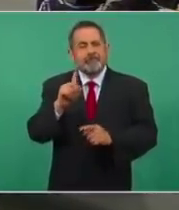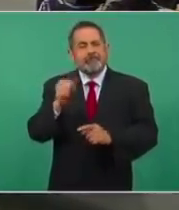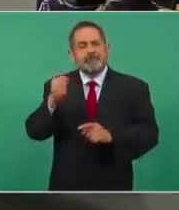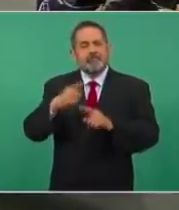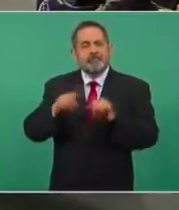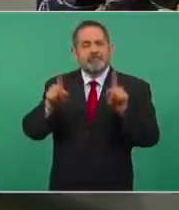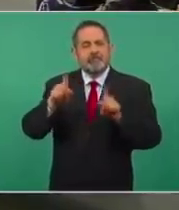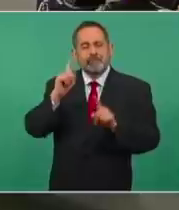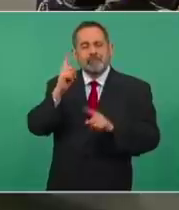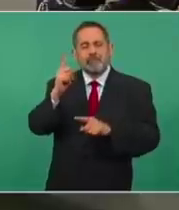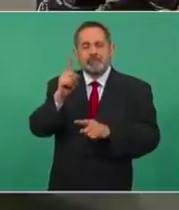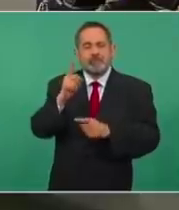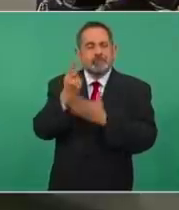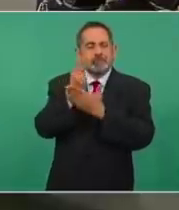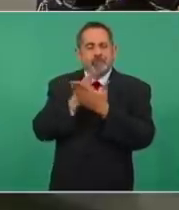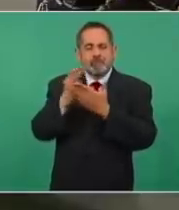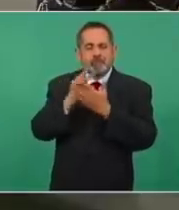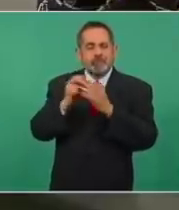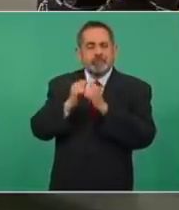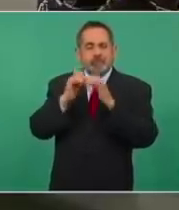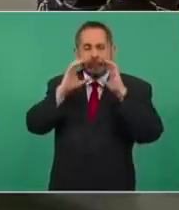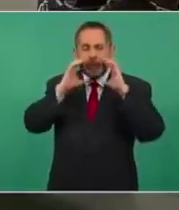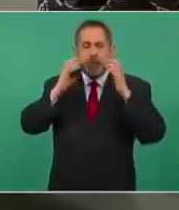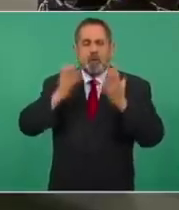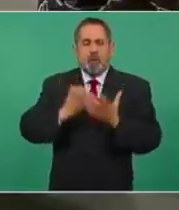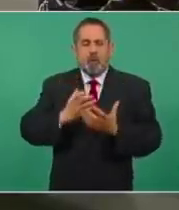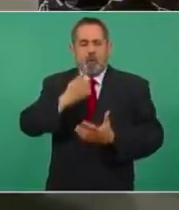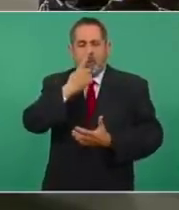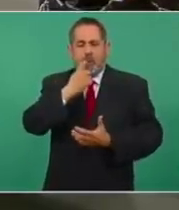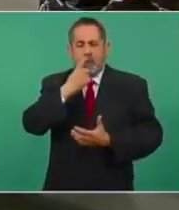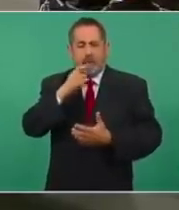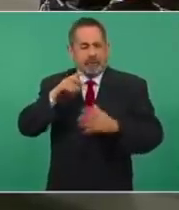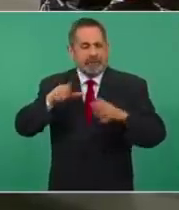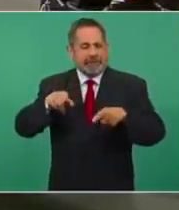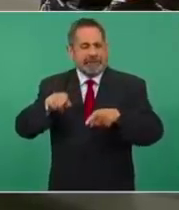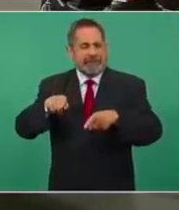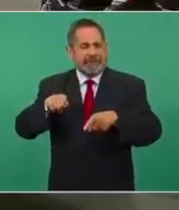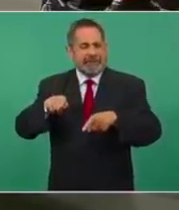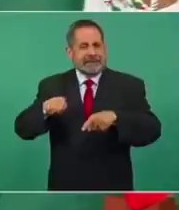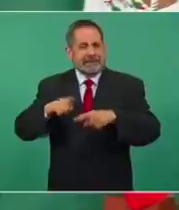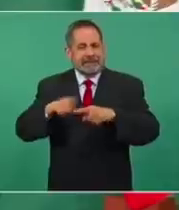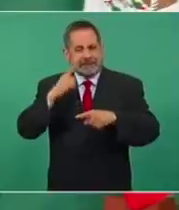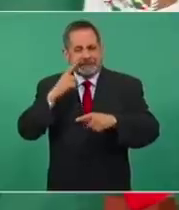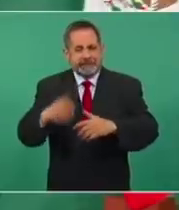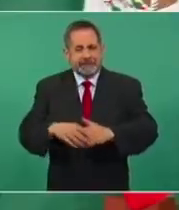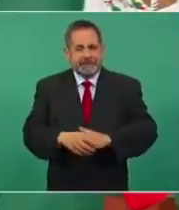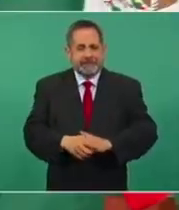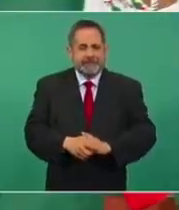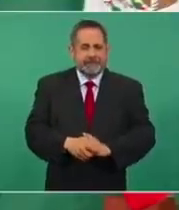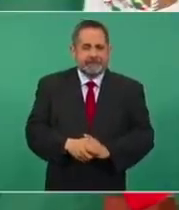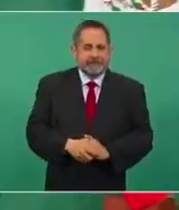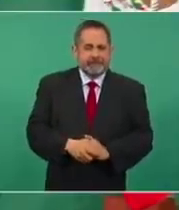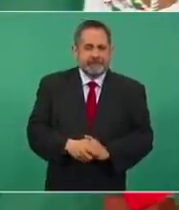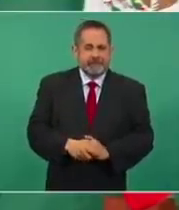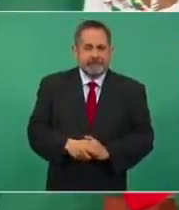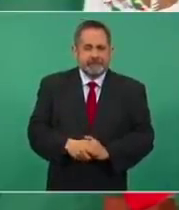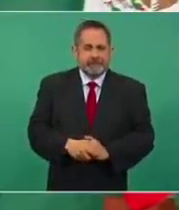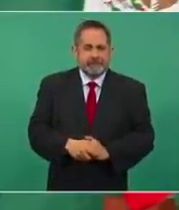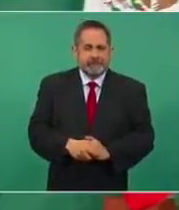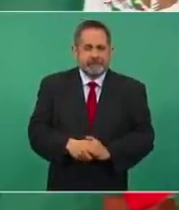Ah. Ah, sí.